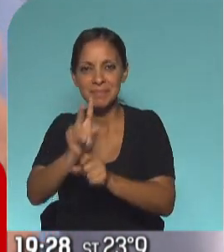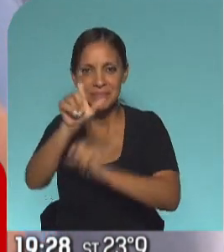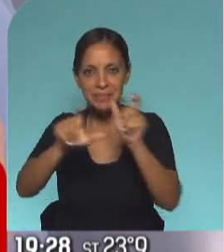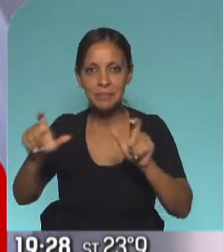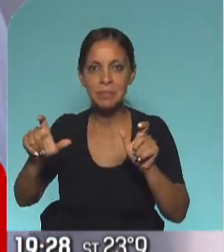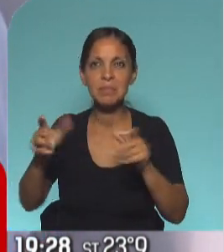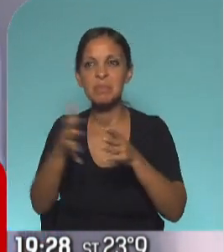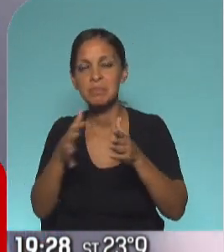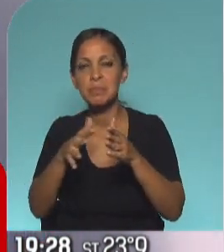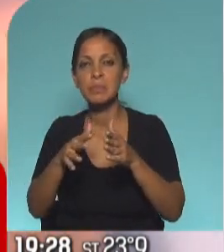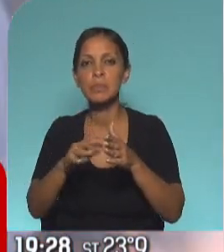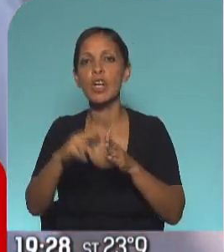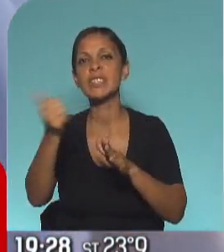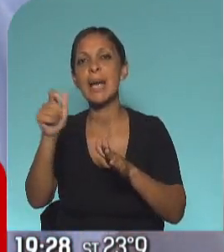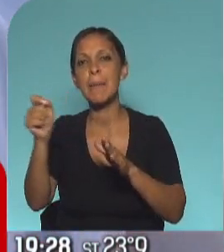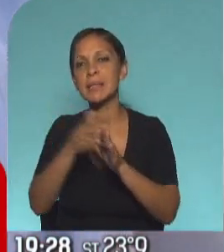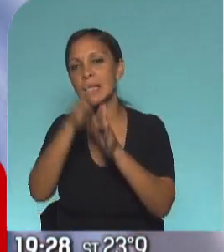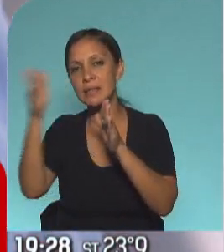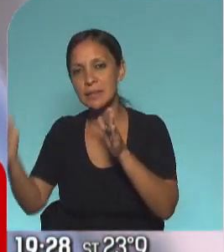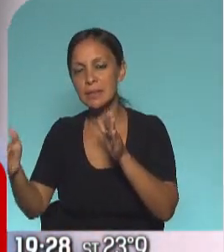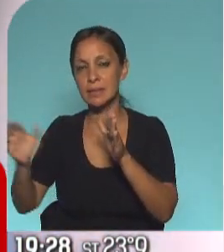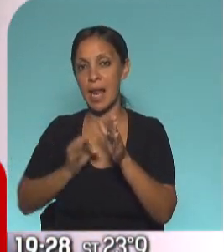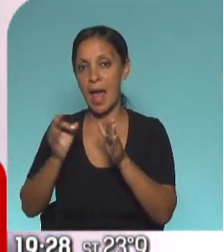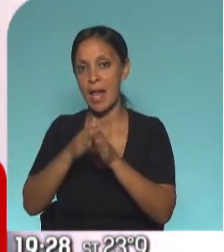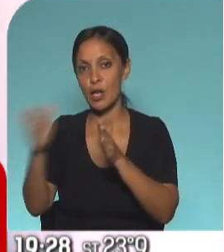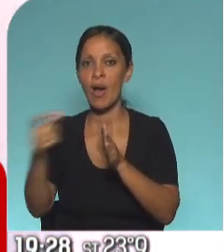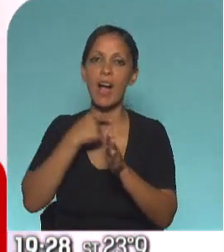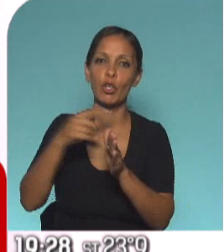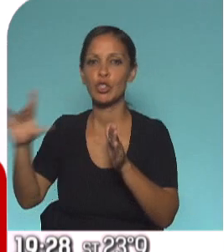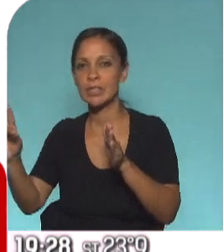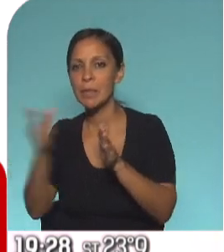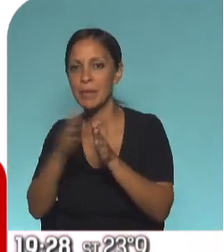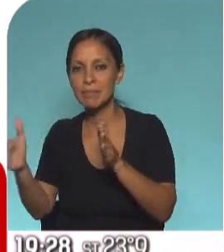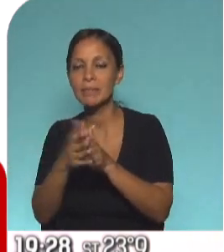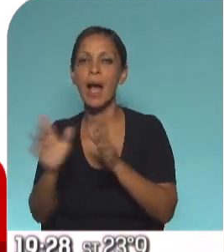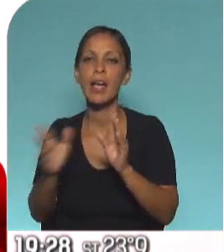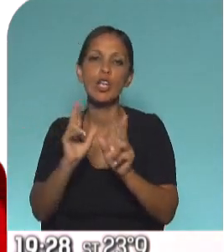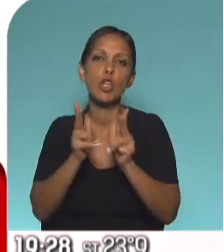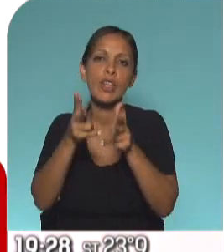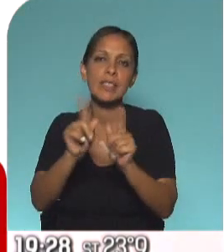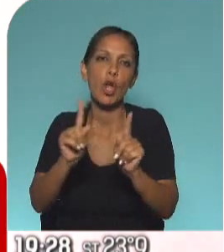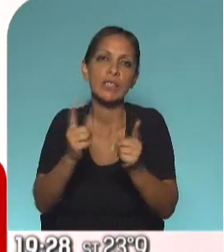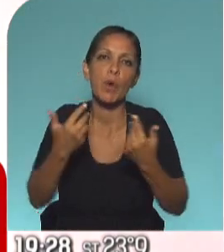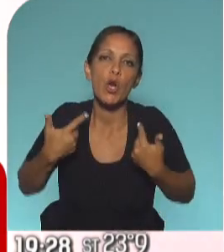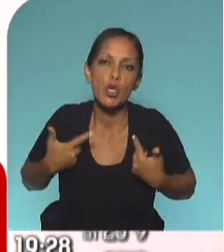segundo semestre del año seguramente ya estaremos en condiciones de estar, no decimos normal,